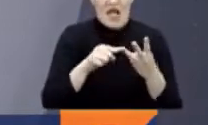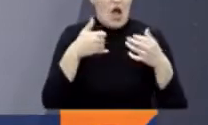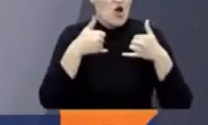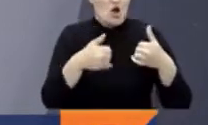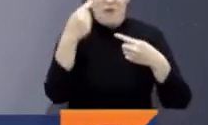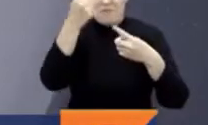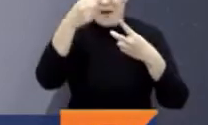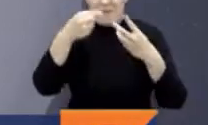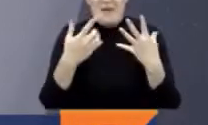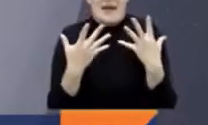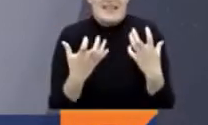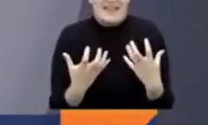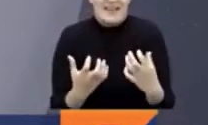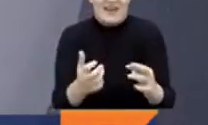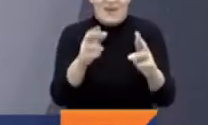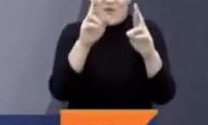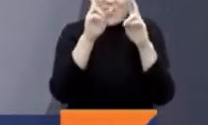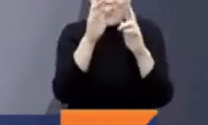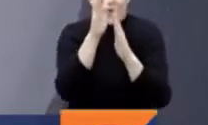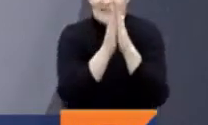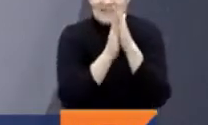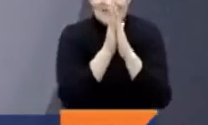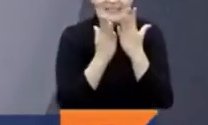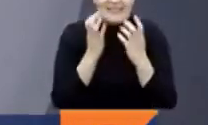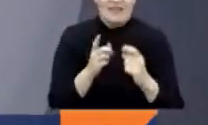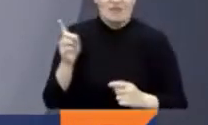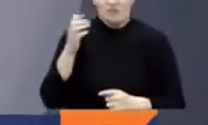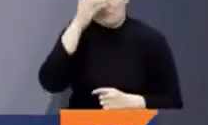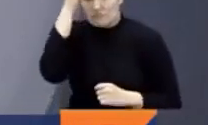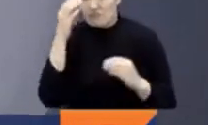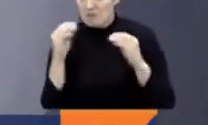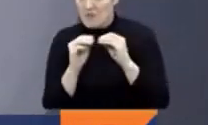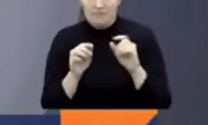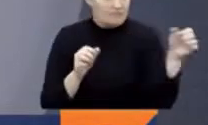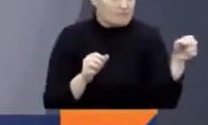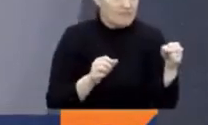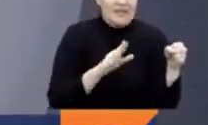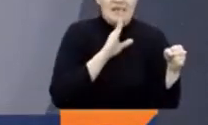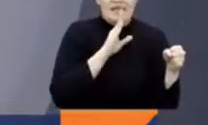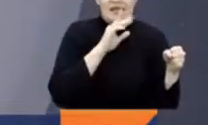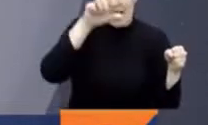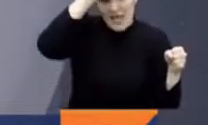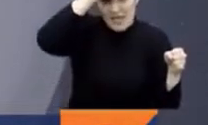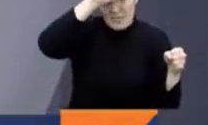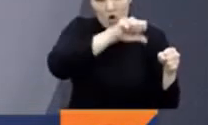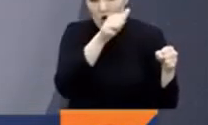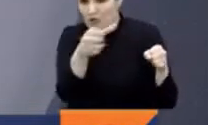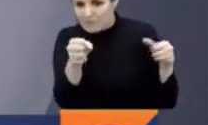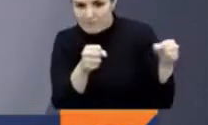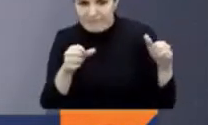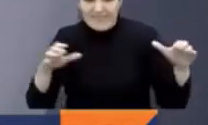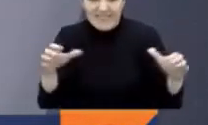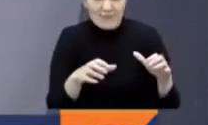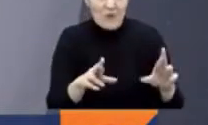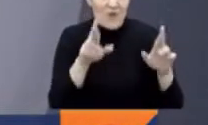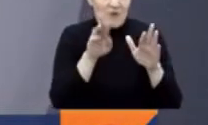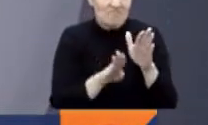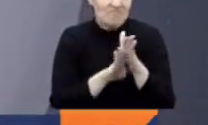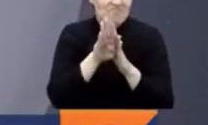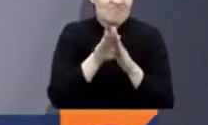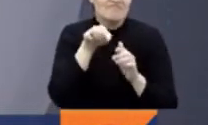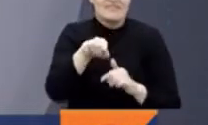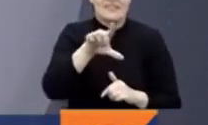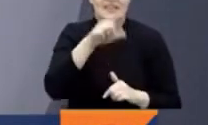de lujo que se espera se arme con Darwin Núñez y también con el egipcio Mohamed Salah. Esperemos cómo le va a Luis Díaz en